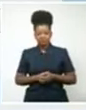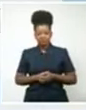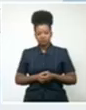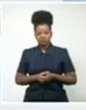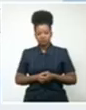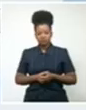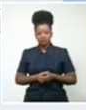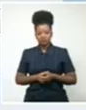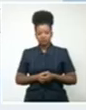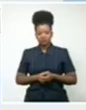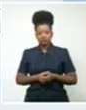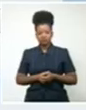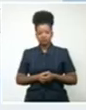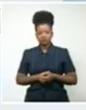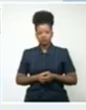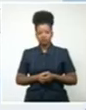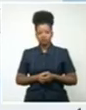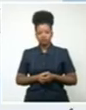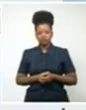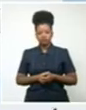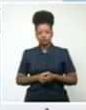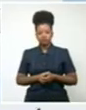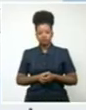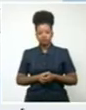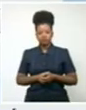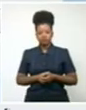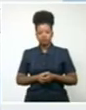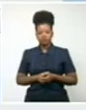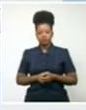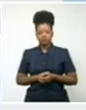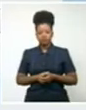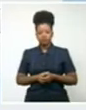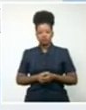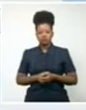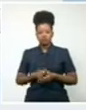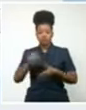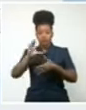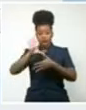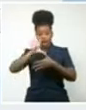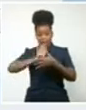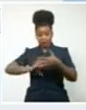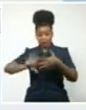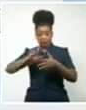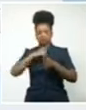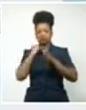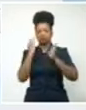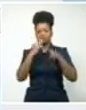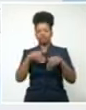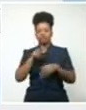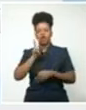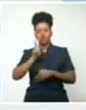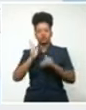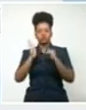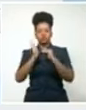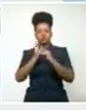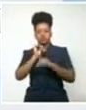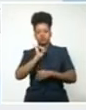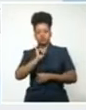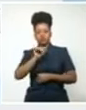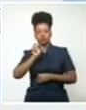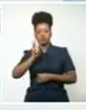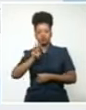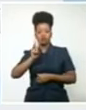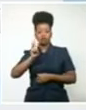De fallecidos en nuestra región, pues 2.632, lo cual